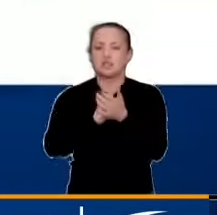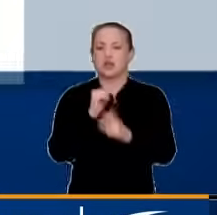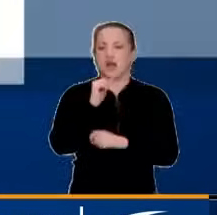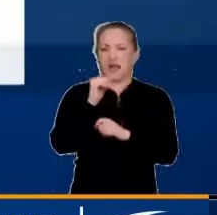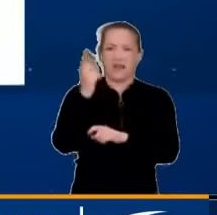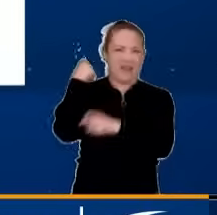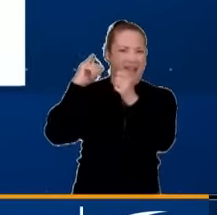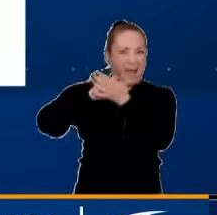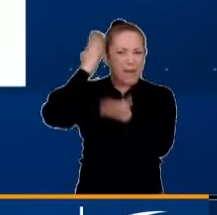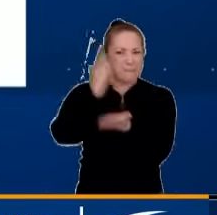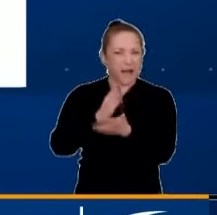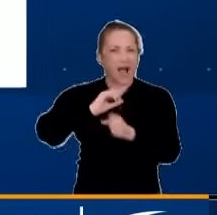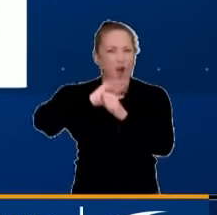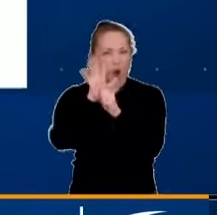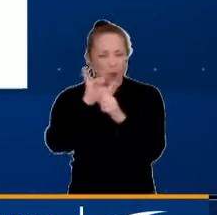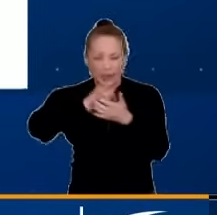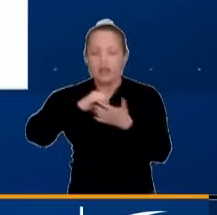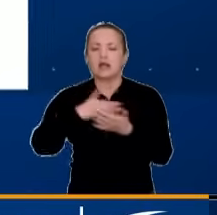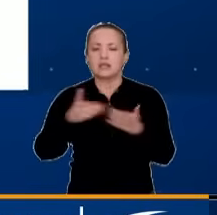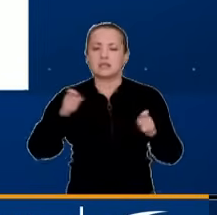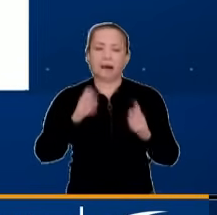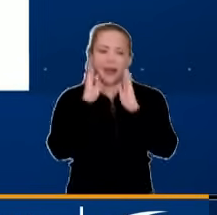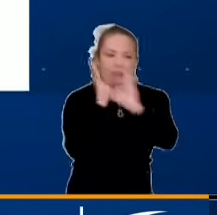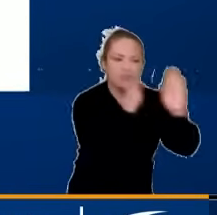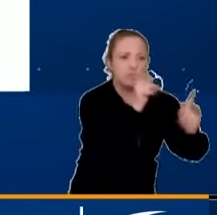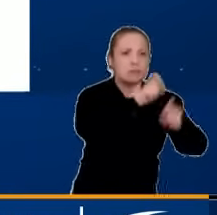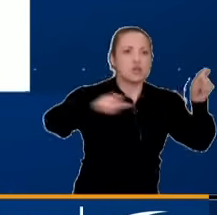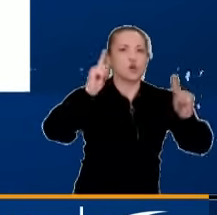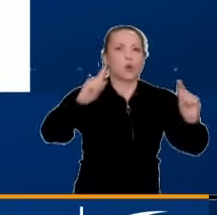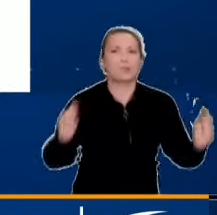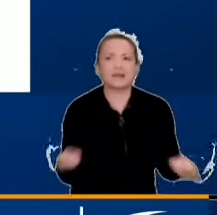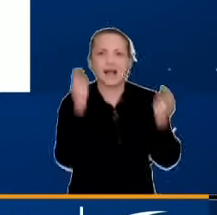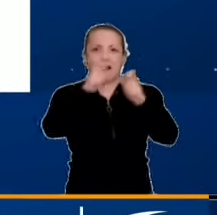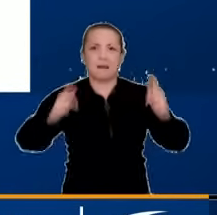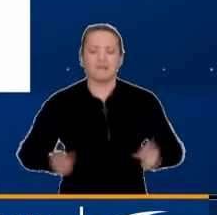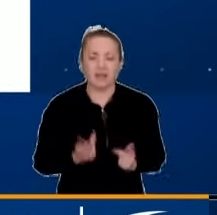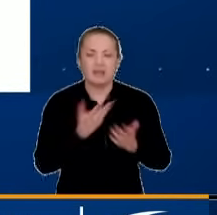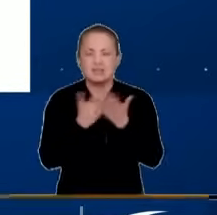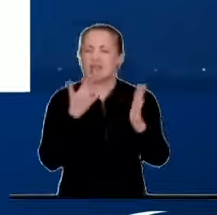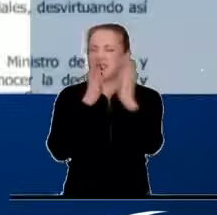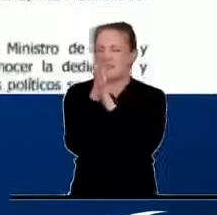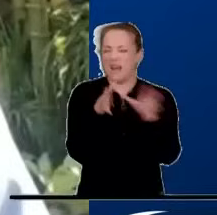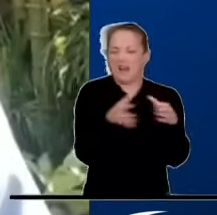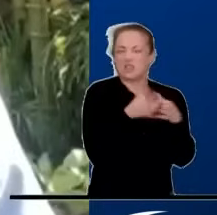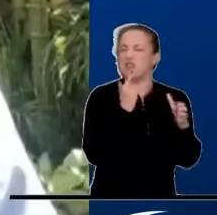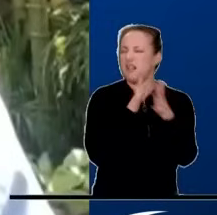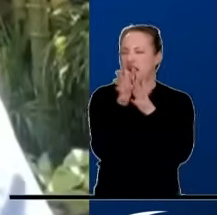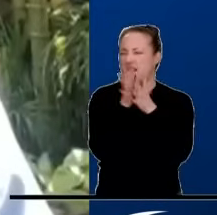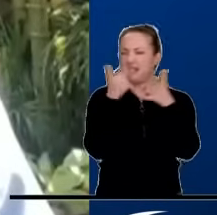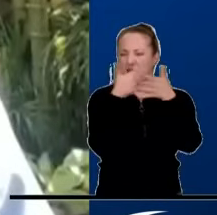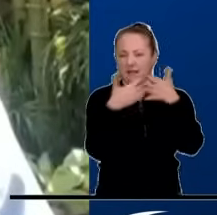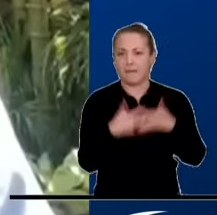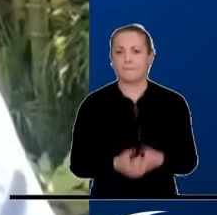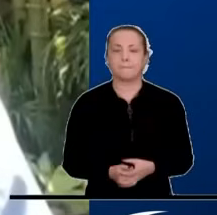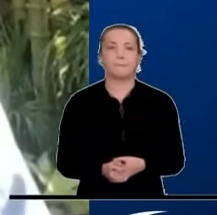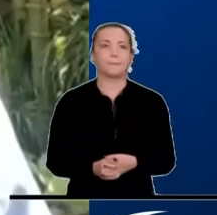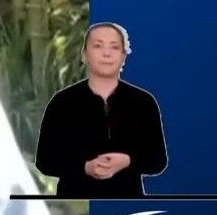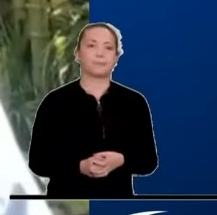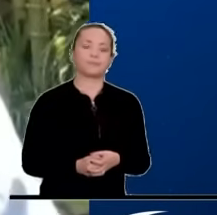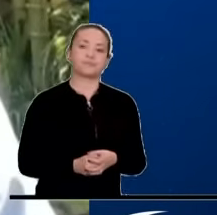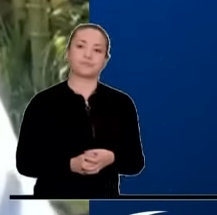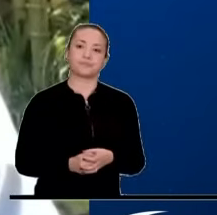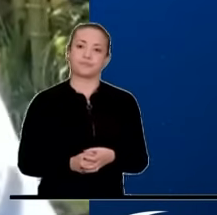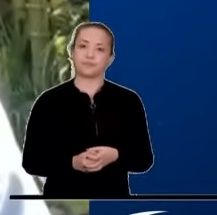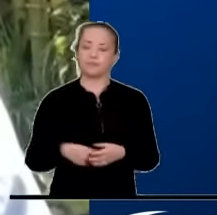salvar vidas a los colombianos que la necesitaban. Veamos qué fue lo que dijeron estas asociaciones. Hay una